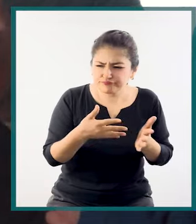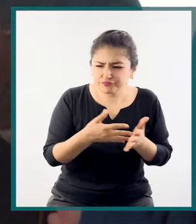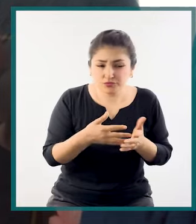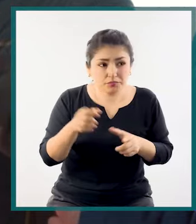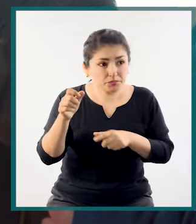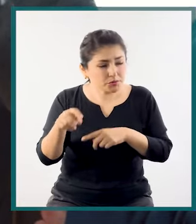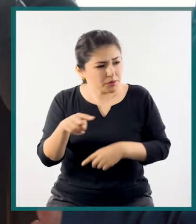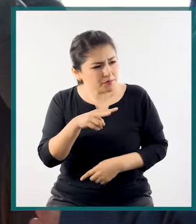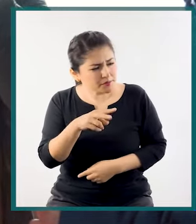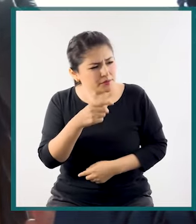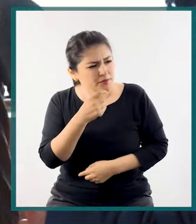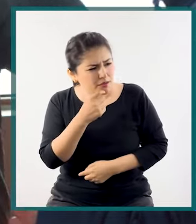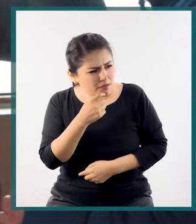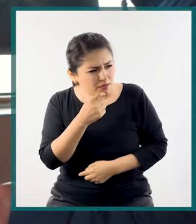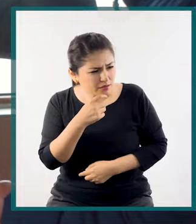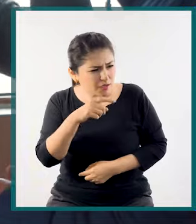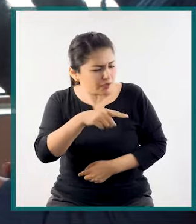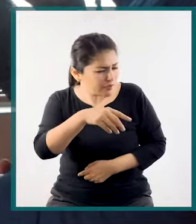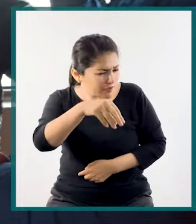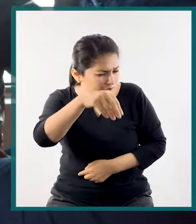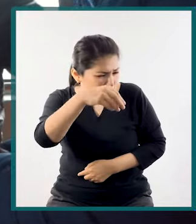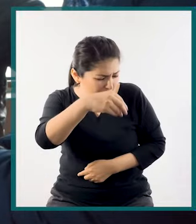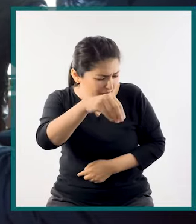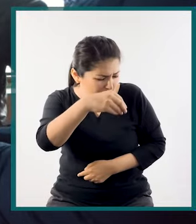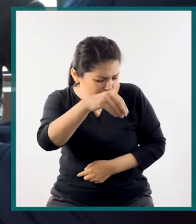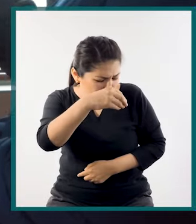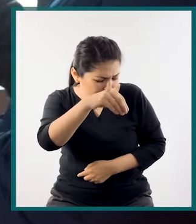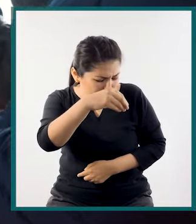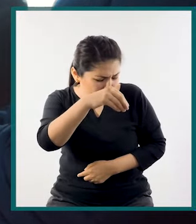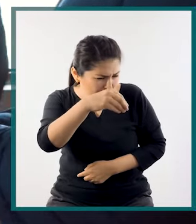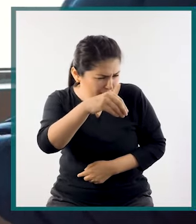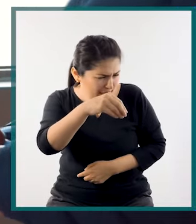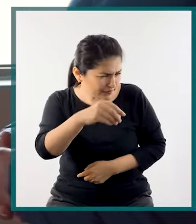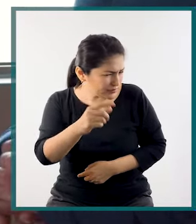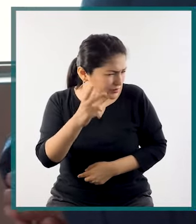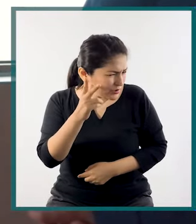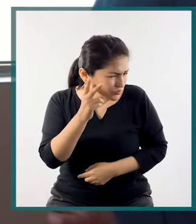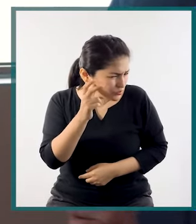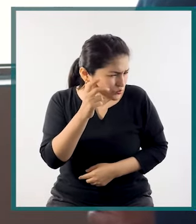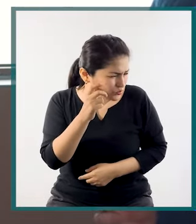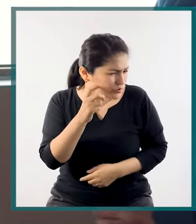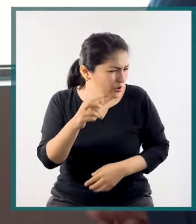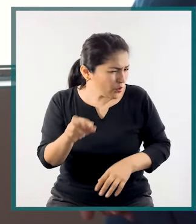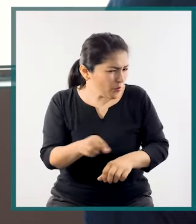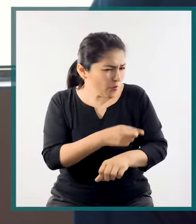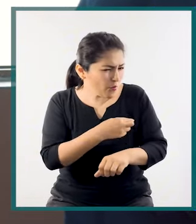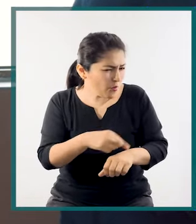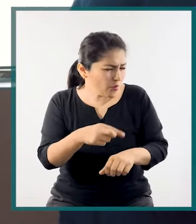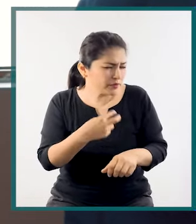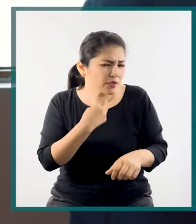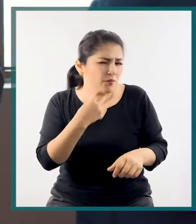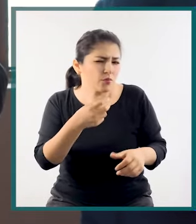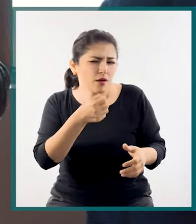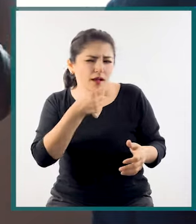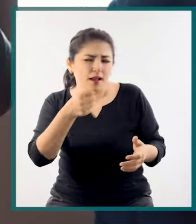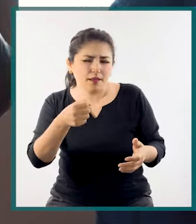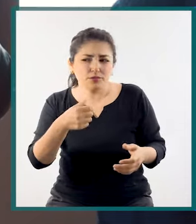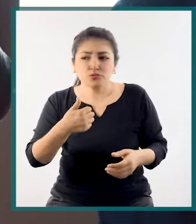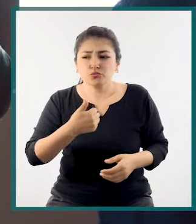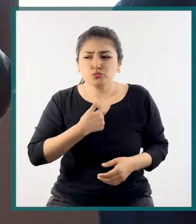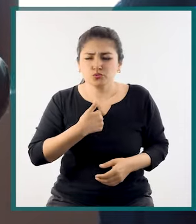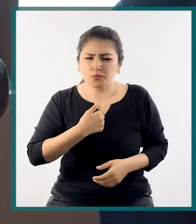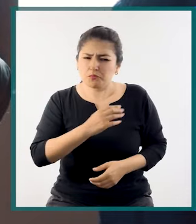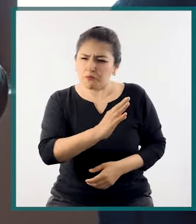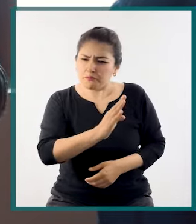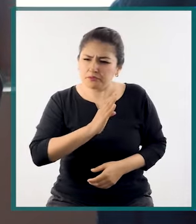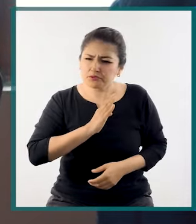pueden meterse dentro de la campana y van sonando versos, ¿no? Algunos en las voces de los propios poetas, y es un momento de encuentro muy